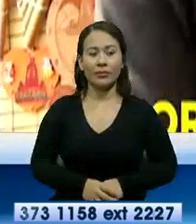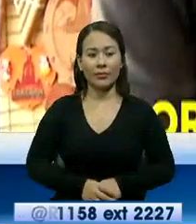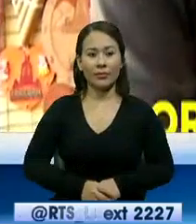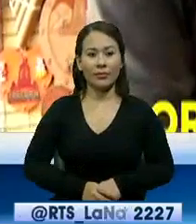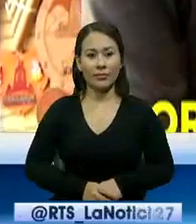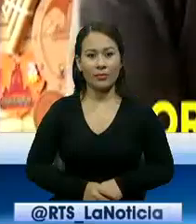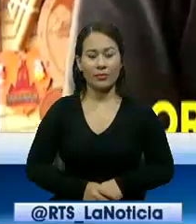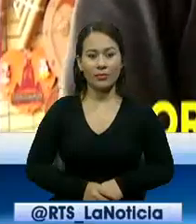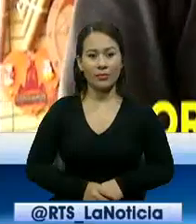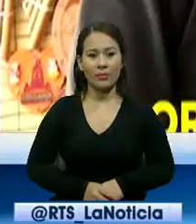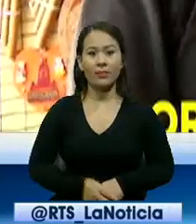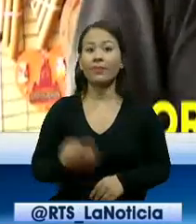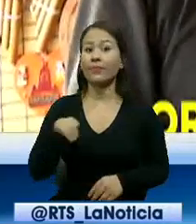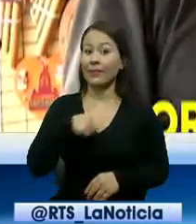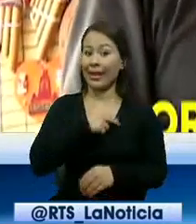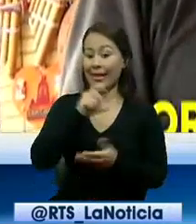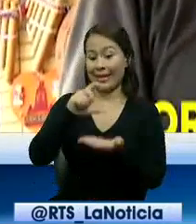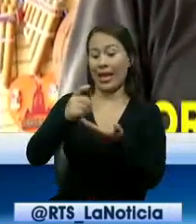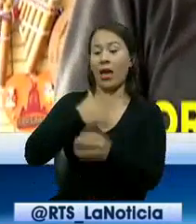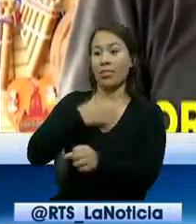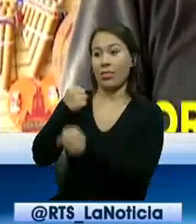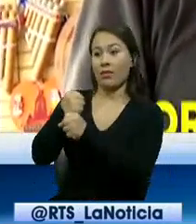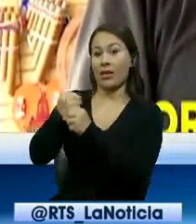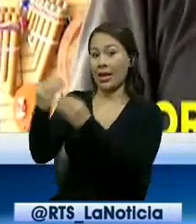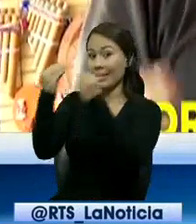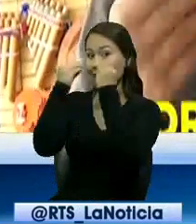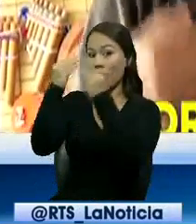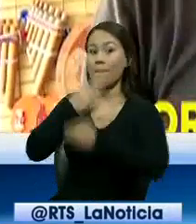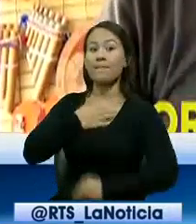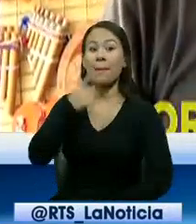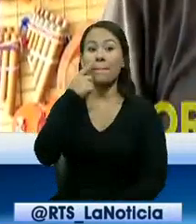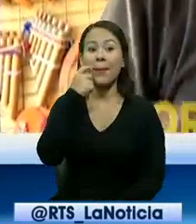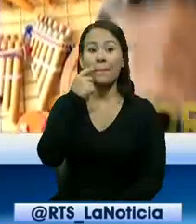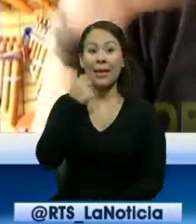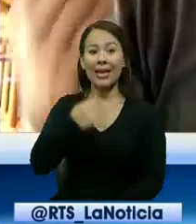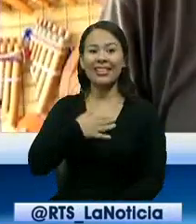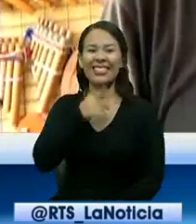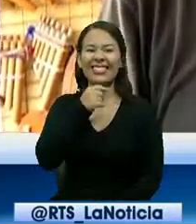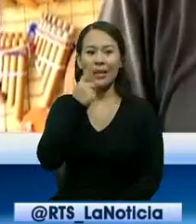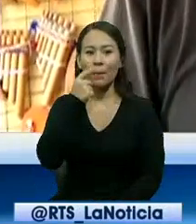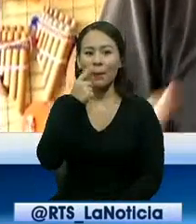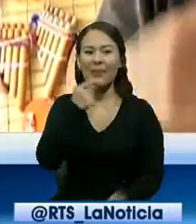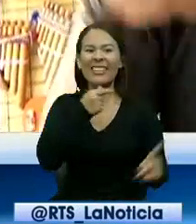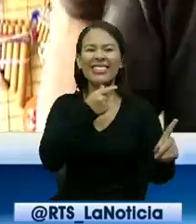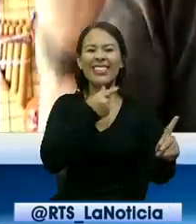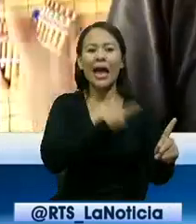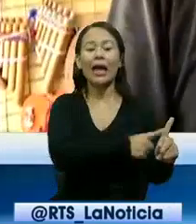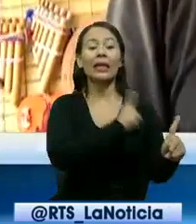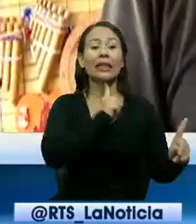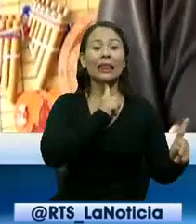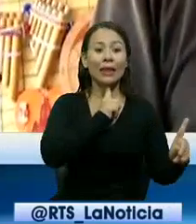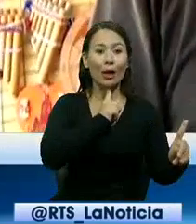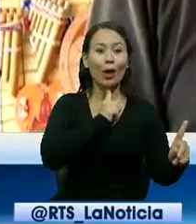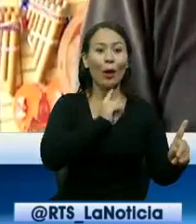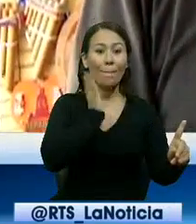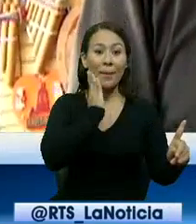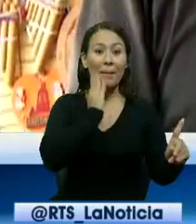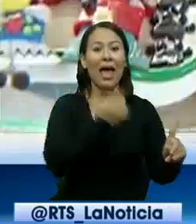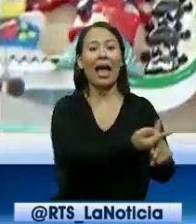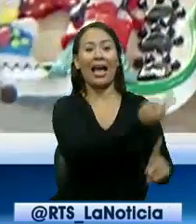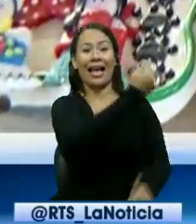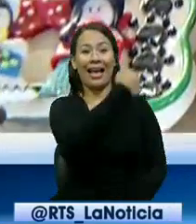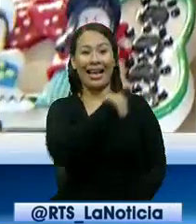eh este trabajo me enseñó mi papá y a mi papi le enseñó un tío de mi mami o sea ya es vene de generaciones